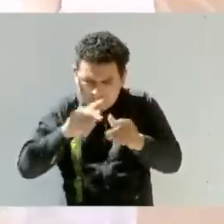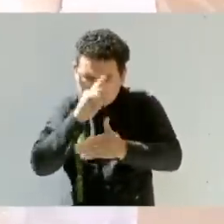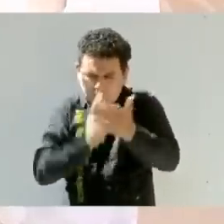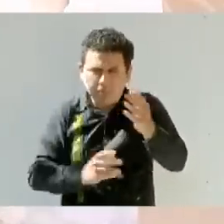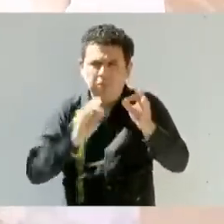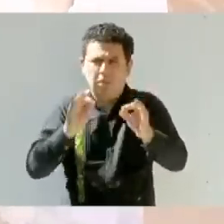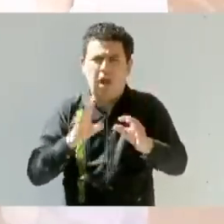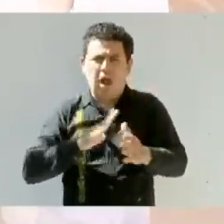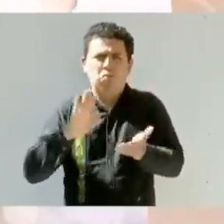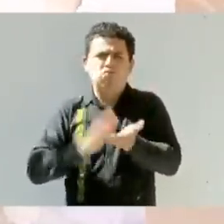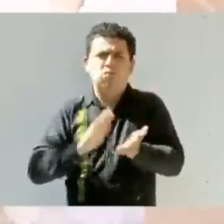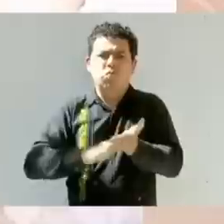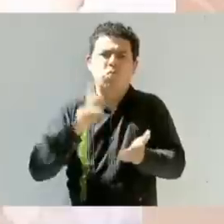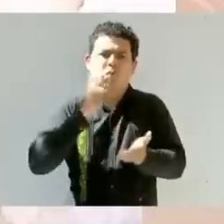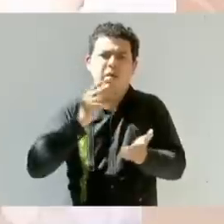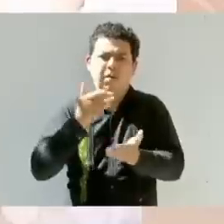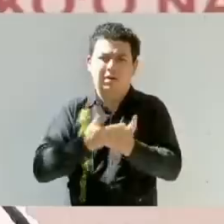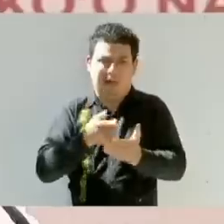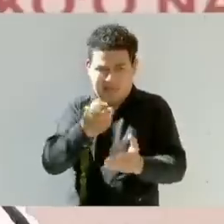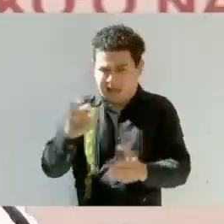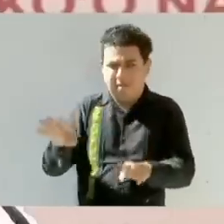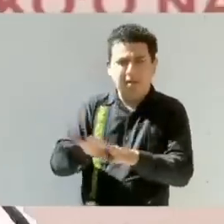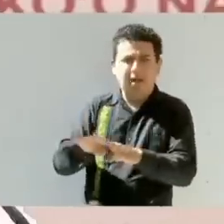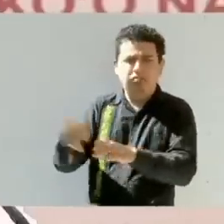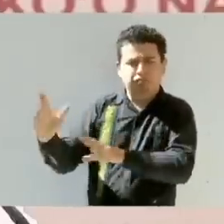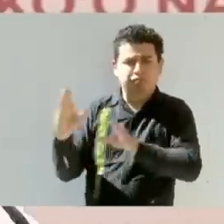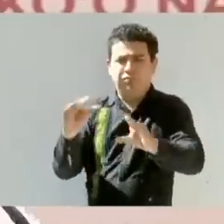Ahí está la clave de todo.